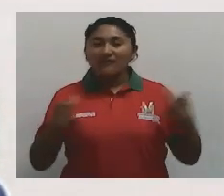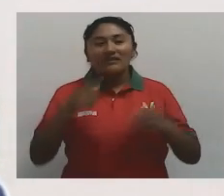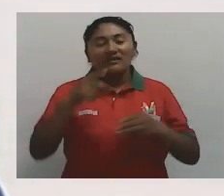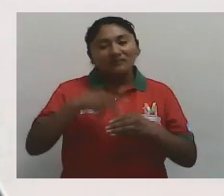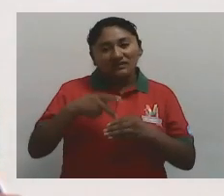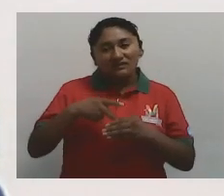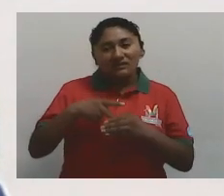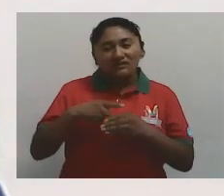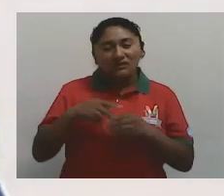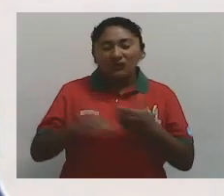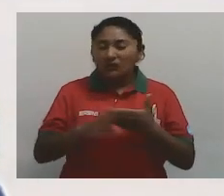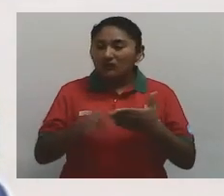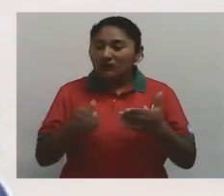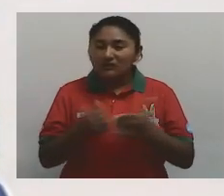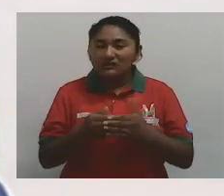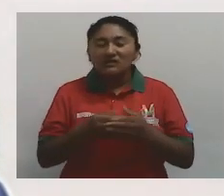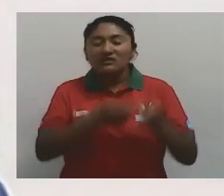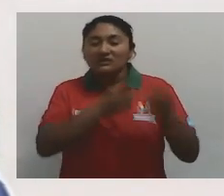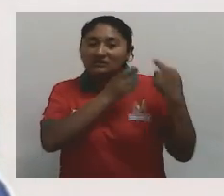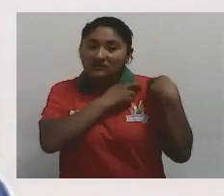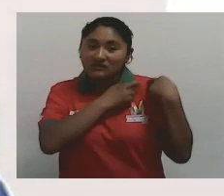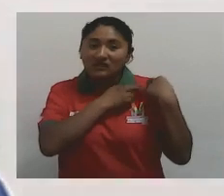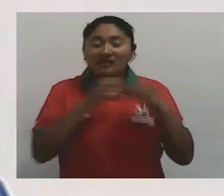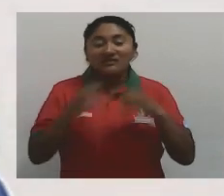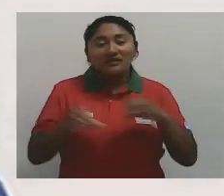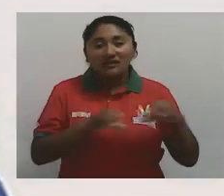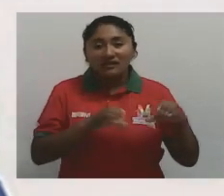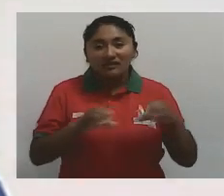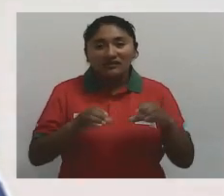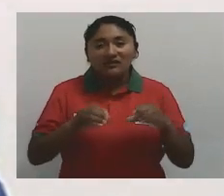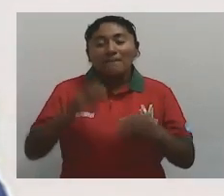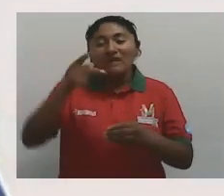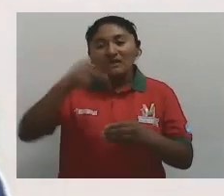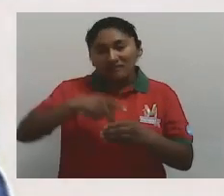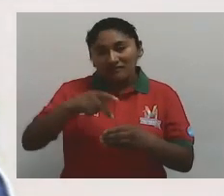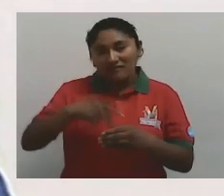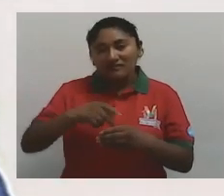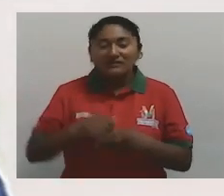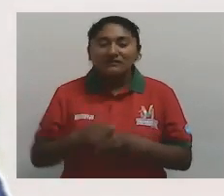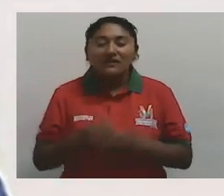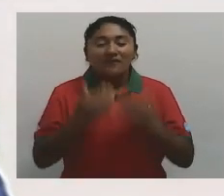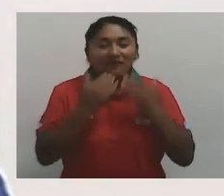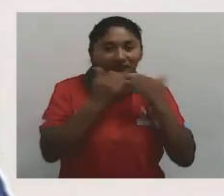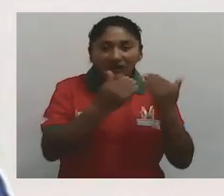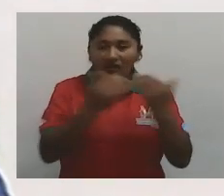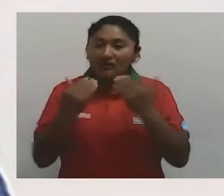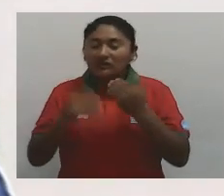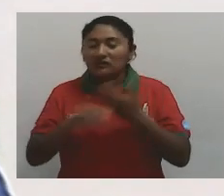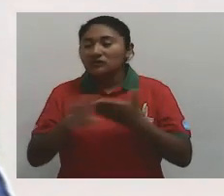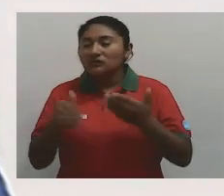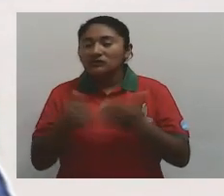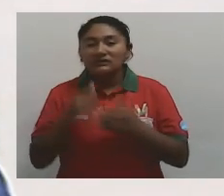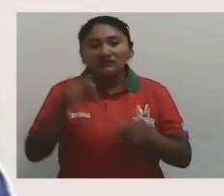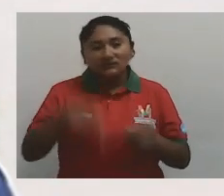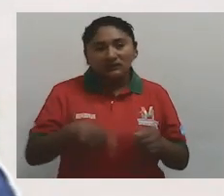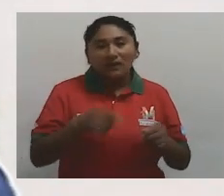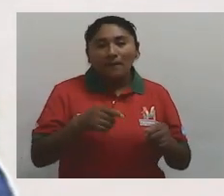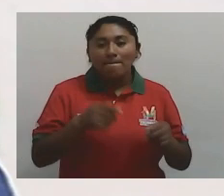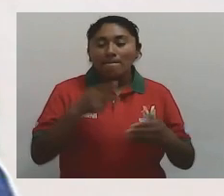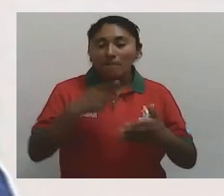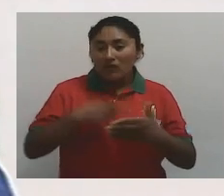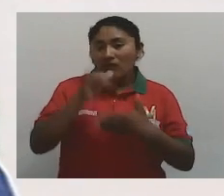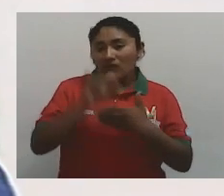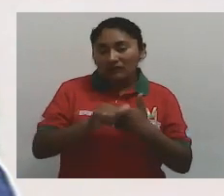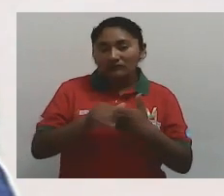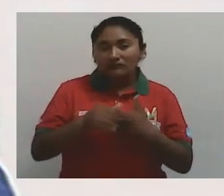con los días, estamos haciendo clases teóricas y prácticas. Y todo este programa surge gracias a una necesidad